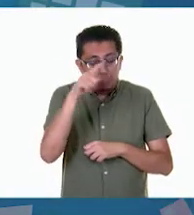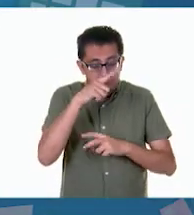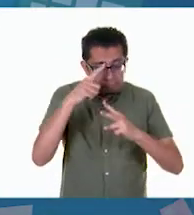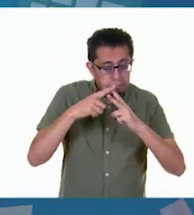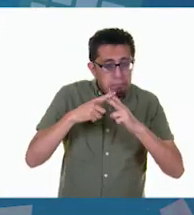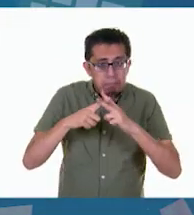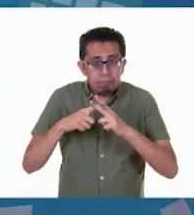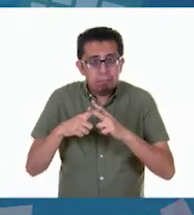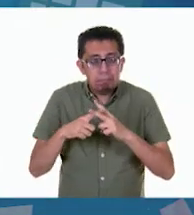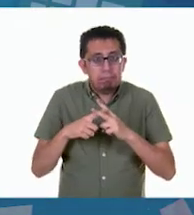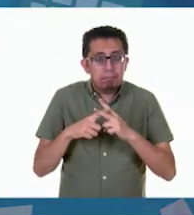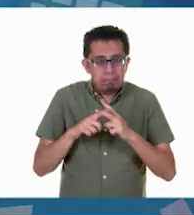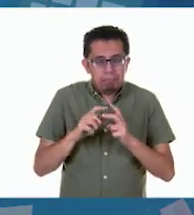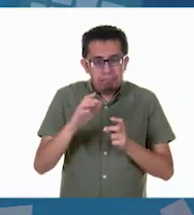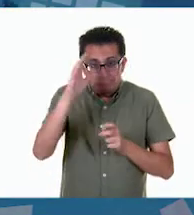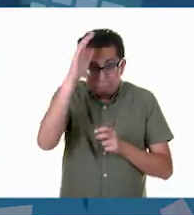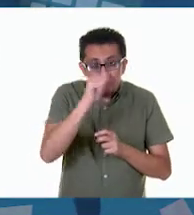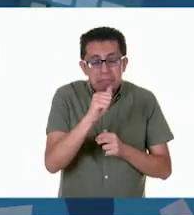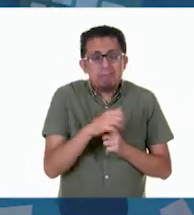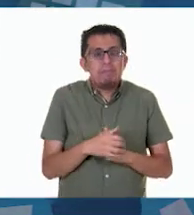operaciones, ¿vale?